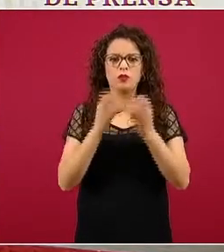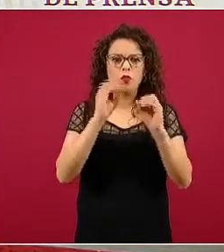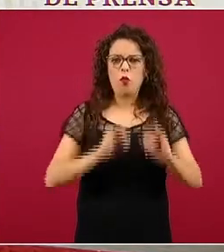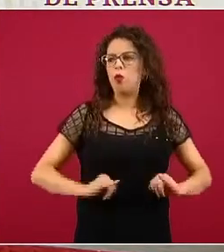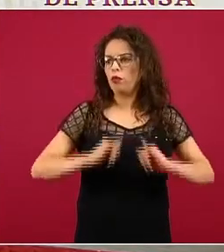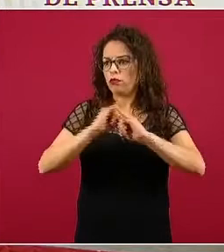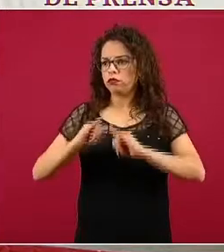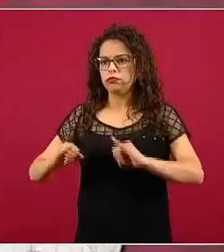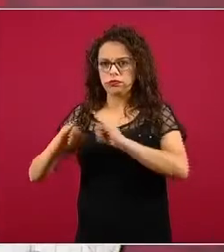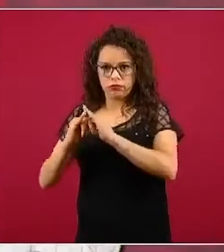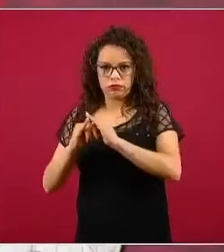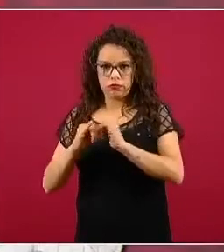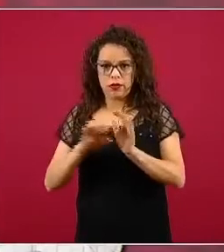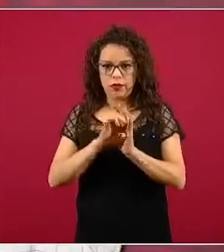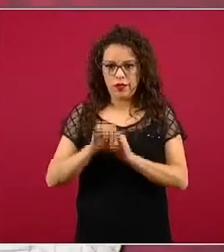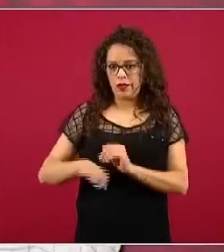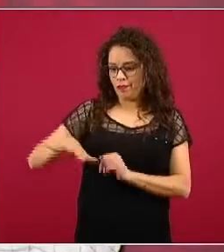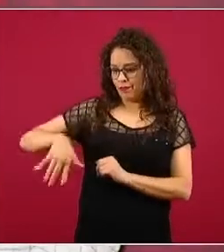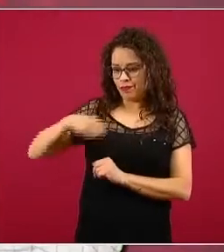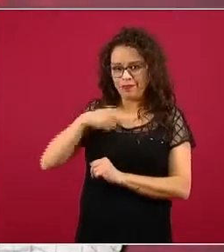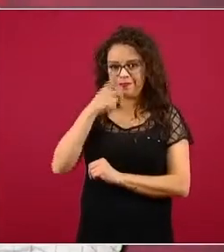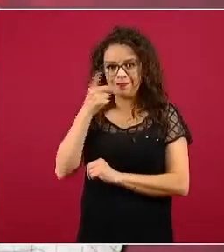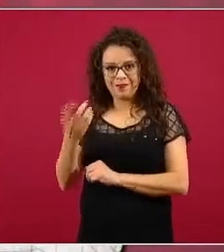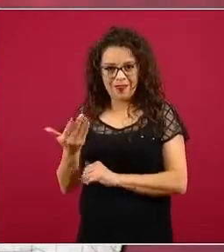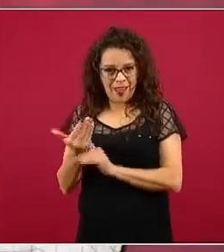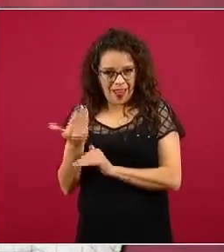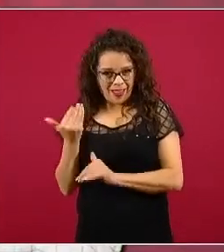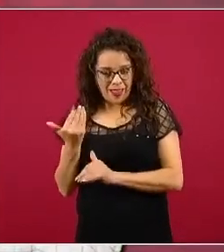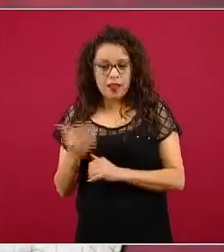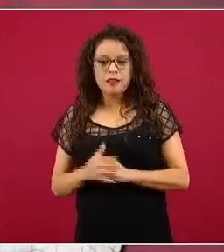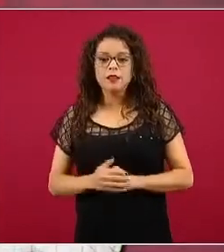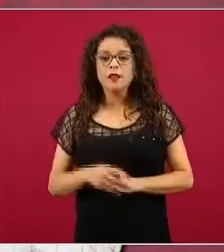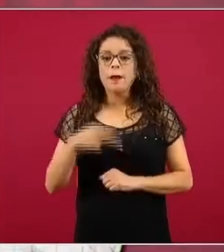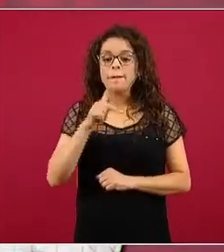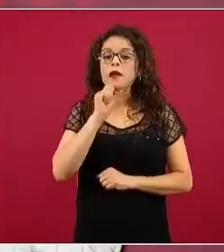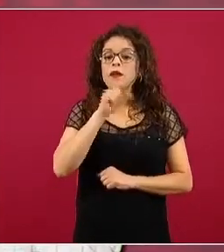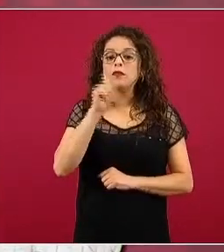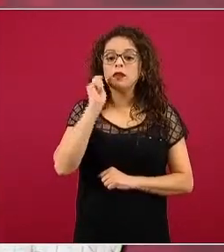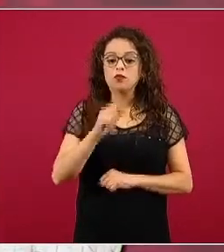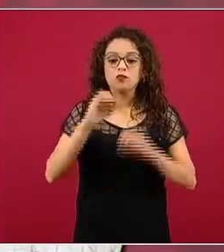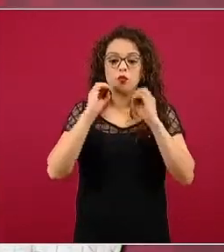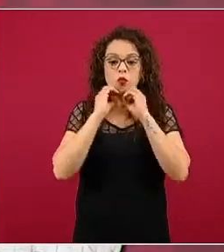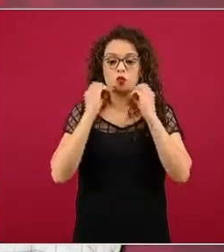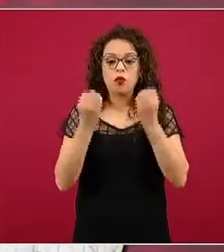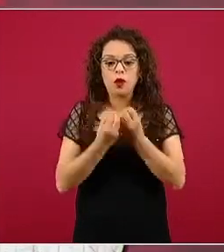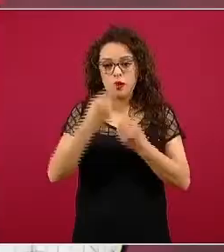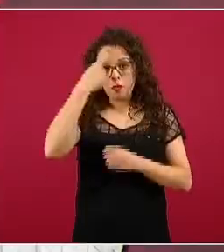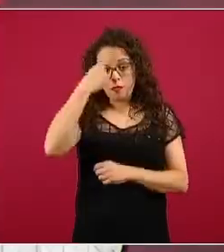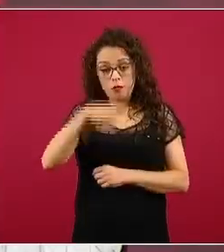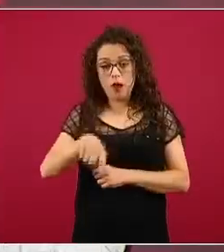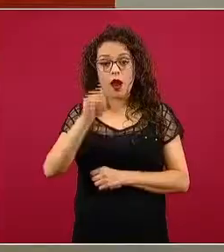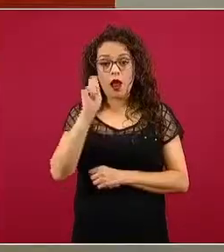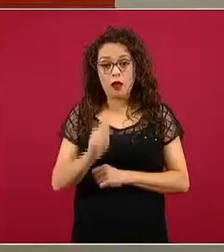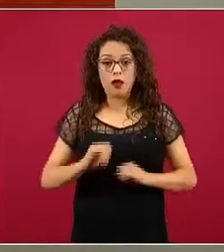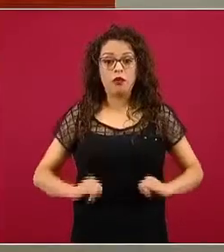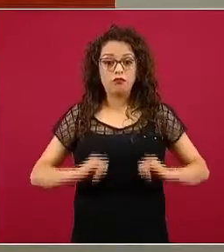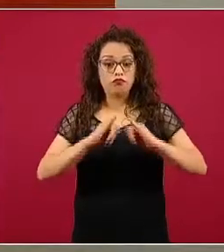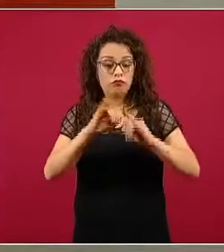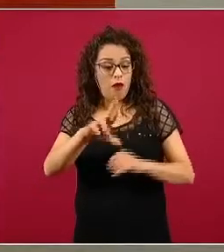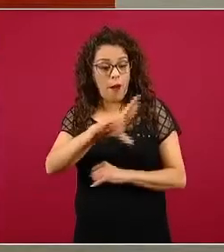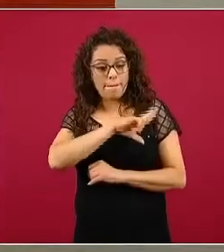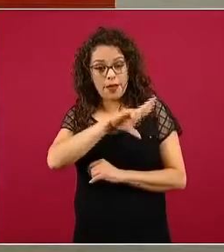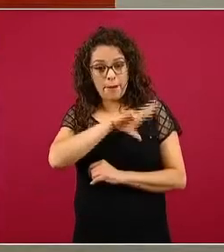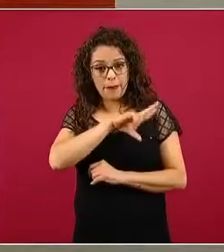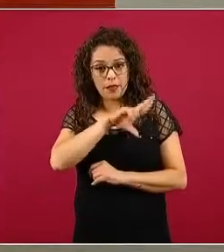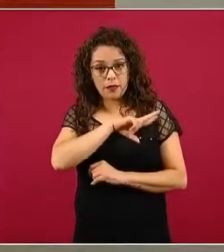institucionales como el que acabamos de mencionar, pero también algunos organismos de la iniciativa privada que sabemos